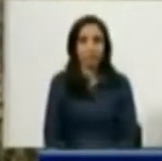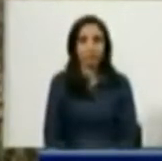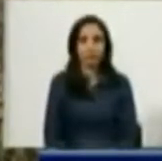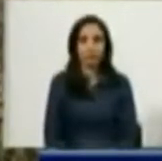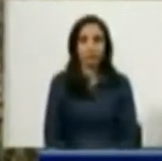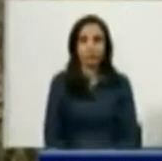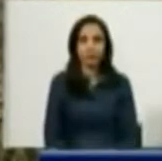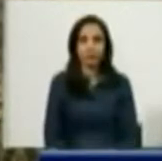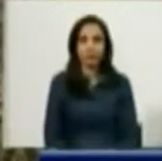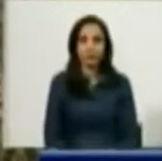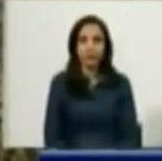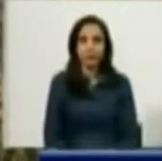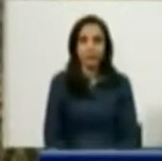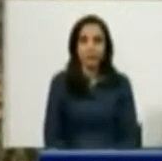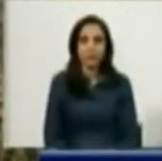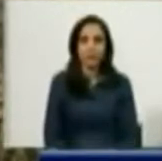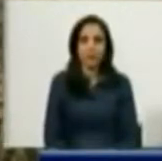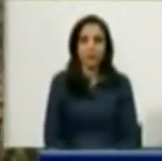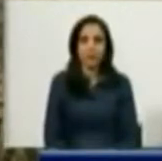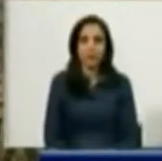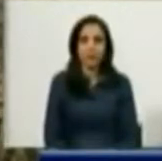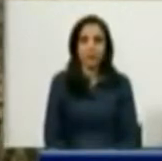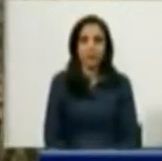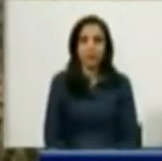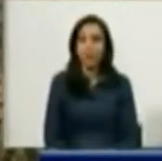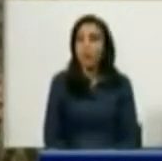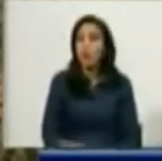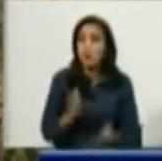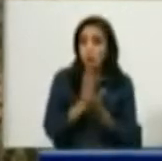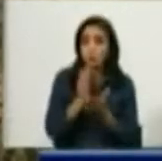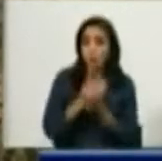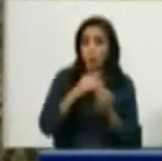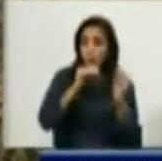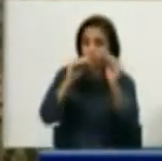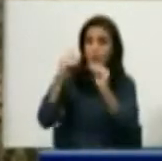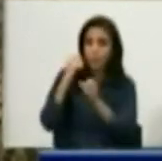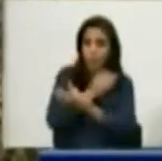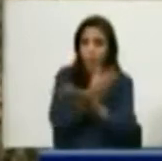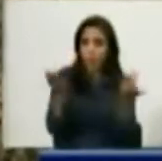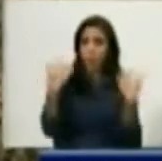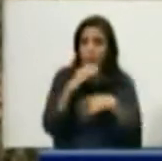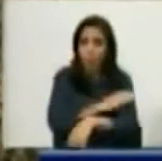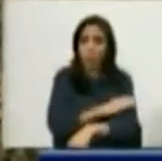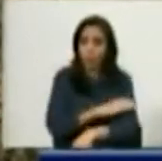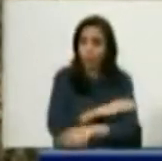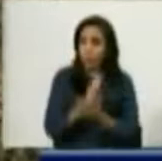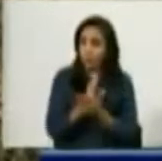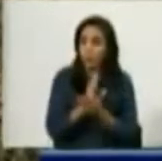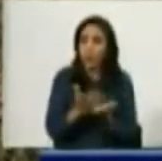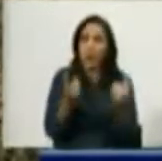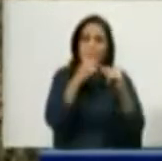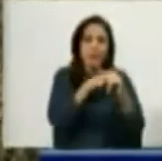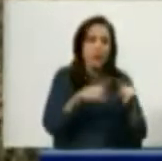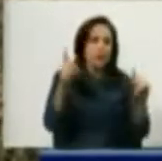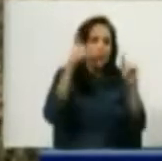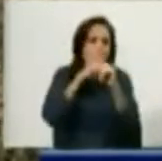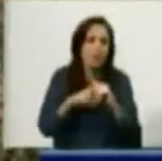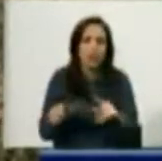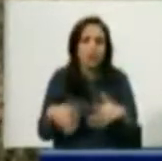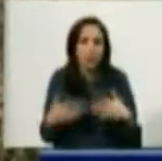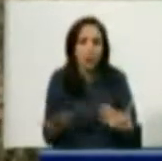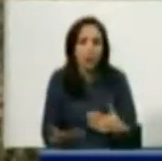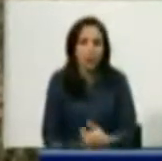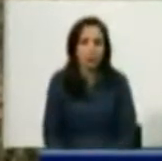mire yo siempre se lo he dicho a los señores de la oposición una gran diferencia de ellos con nosotros